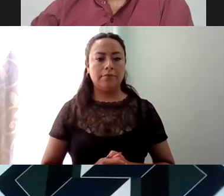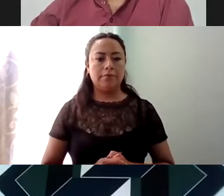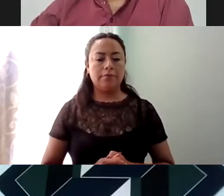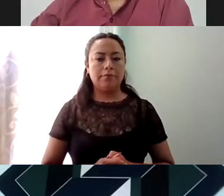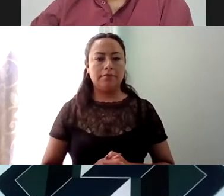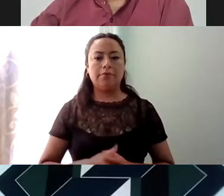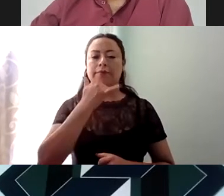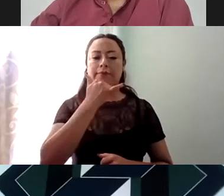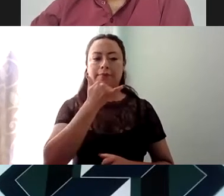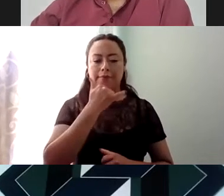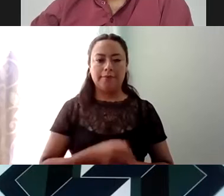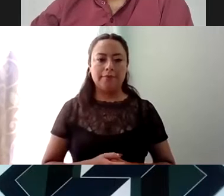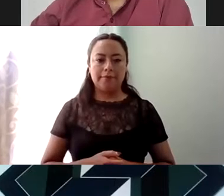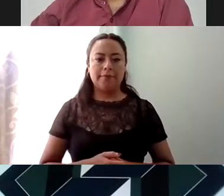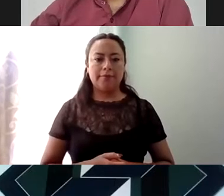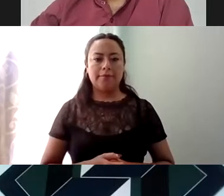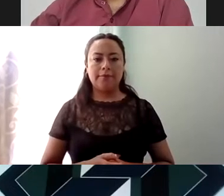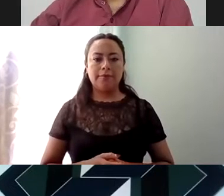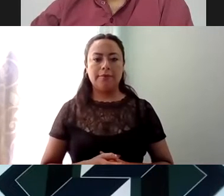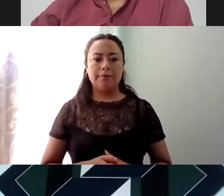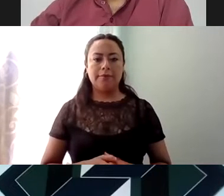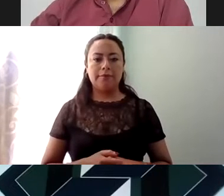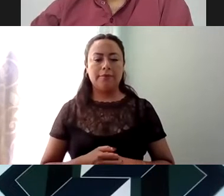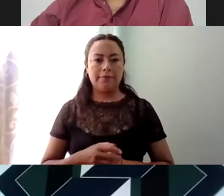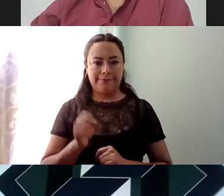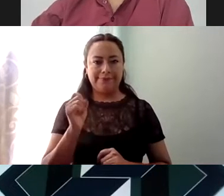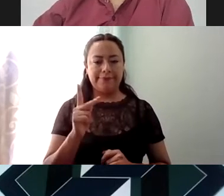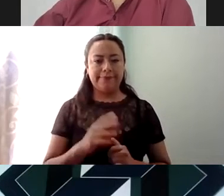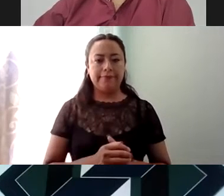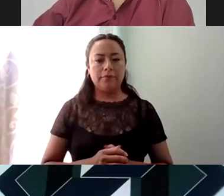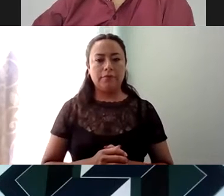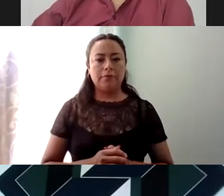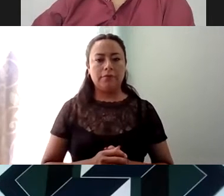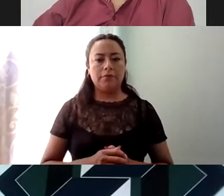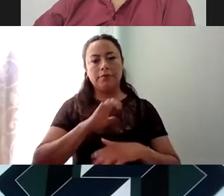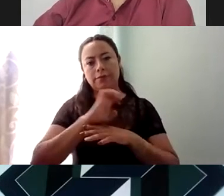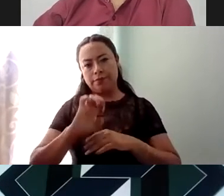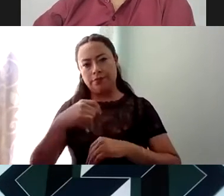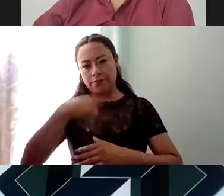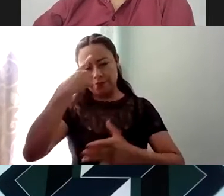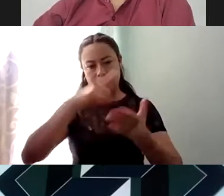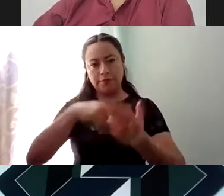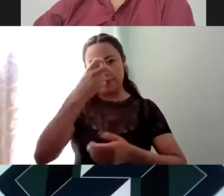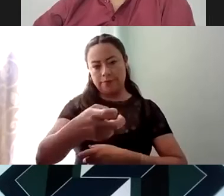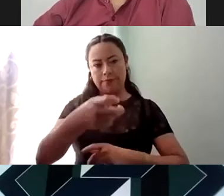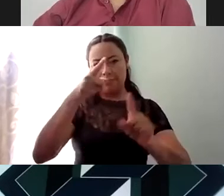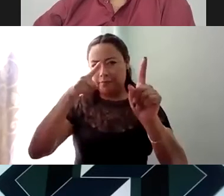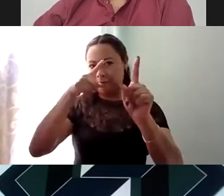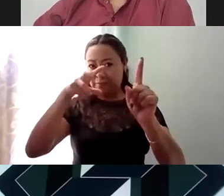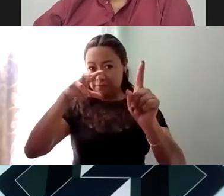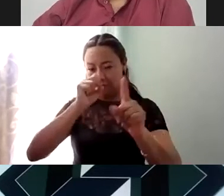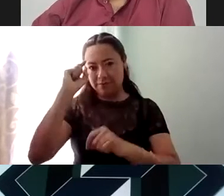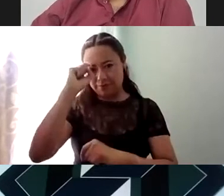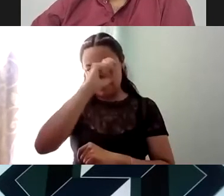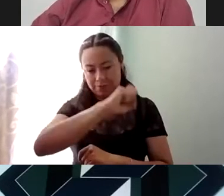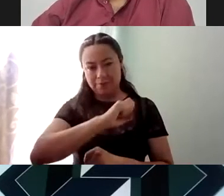Perdón. Ok, gracias. Bueno, entonces, creo que esos son de los principales retos que tenemos ahorita: el tema de la educación,